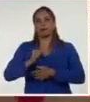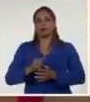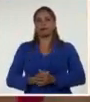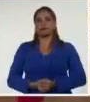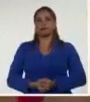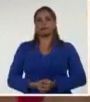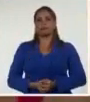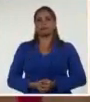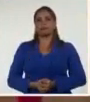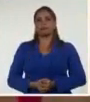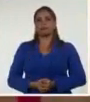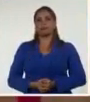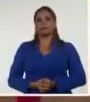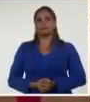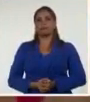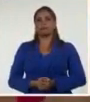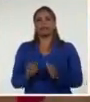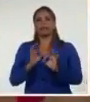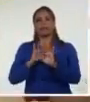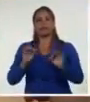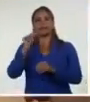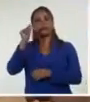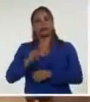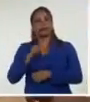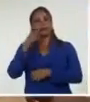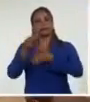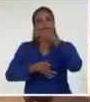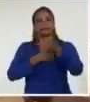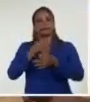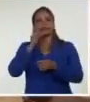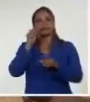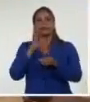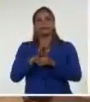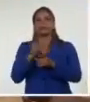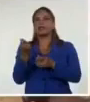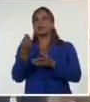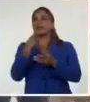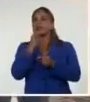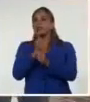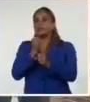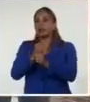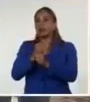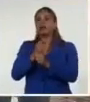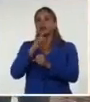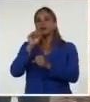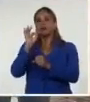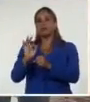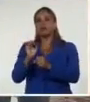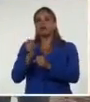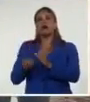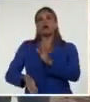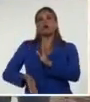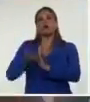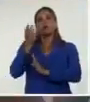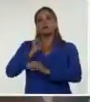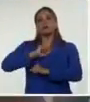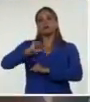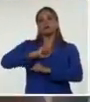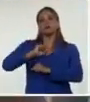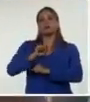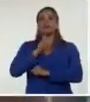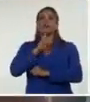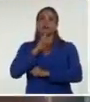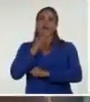A pie de obra, especialistas plantean que la puesta en marcha de la inversión provocará un aumento de las presiones. De